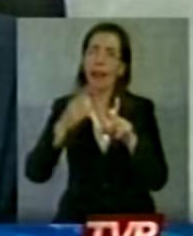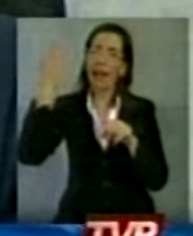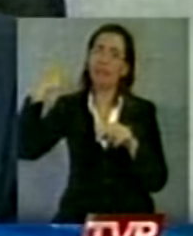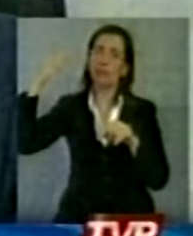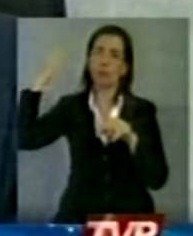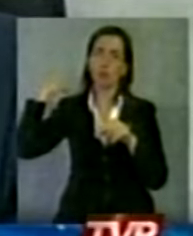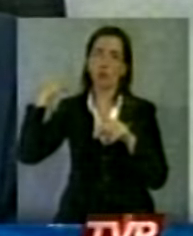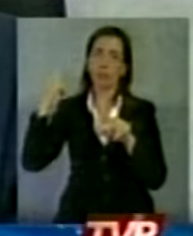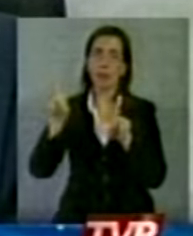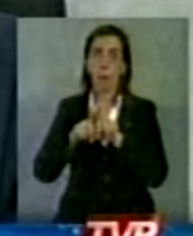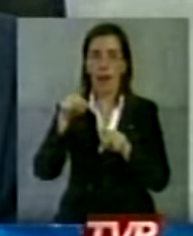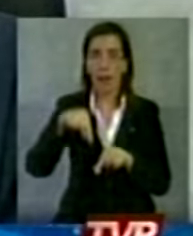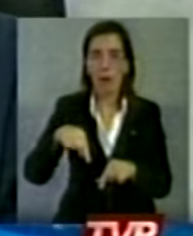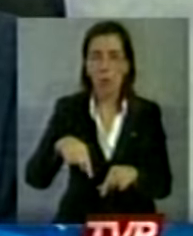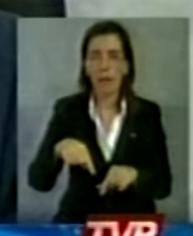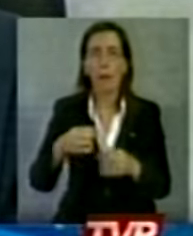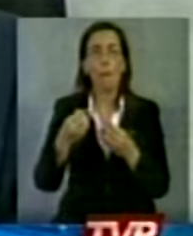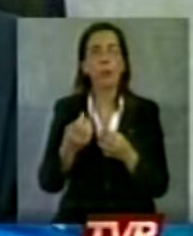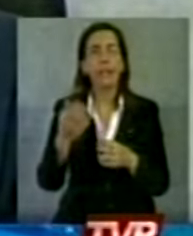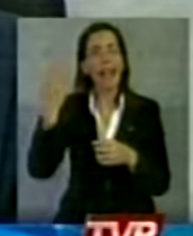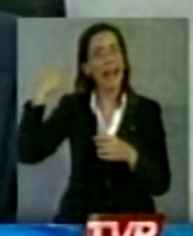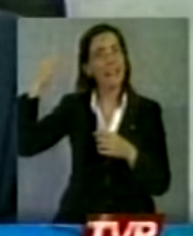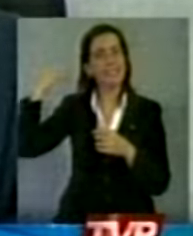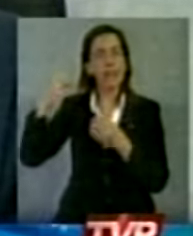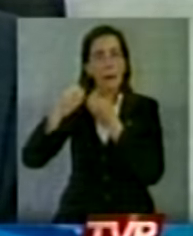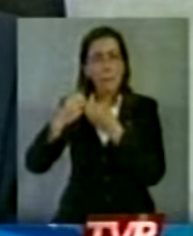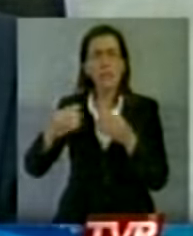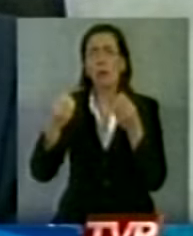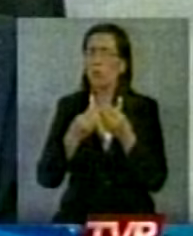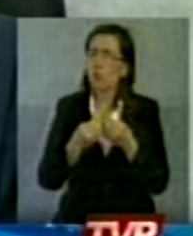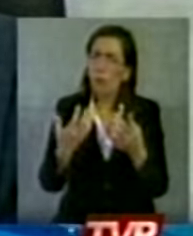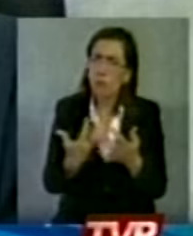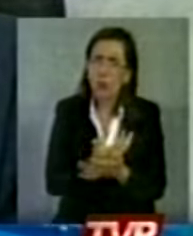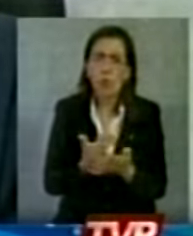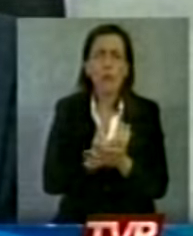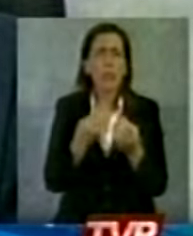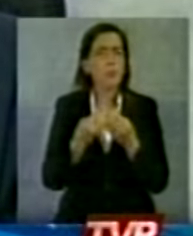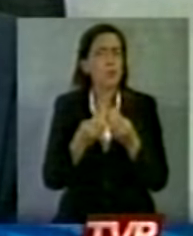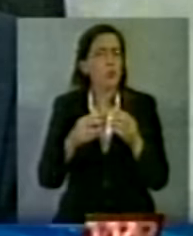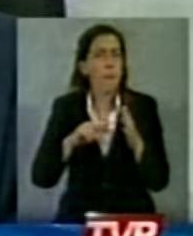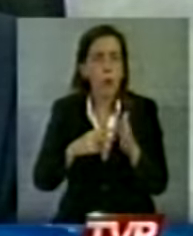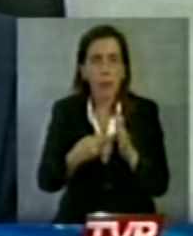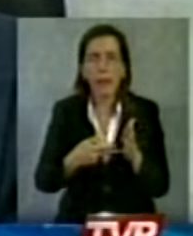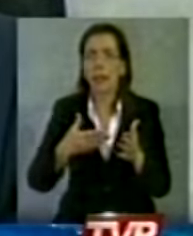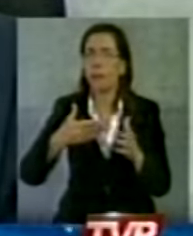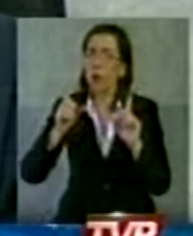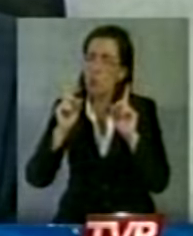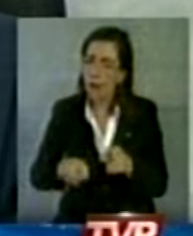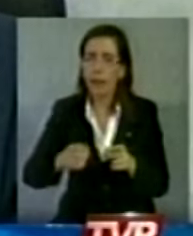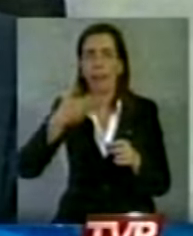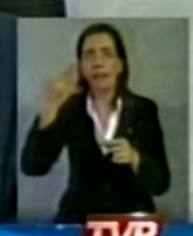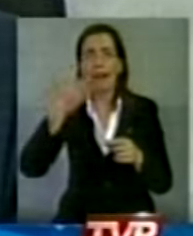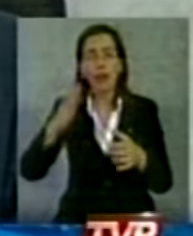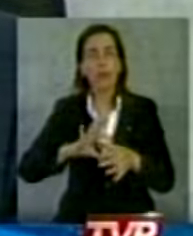fundadores, quienes construyeron desde la adversidad y las dificultades. Esta declaración de la